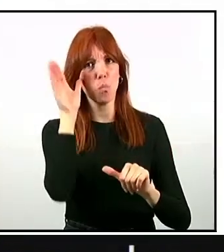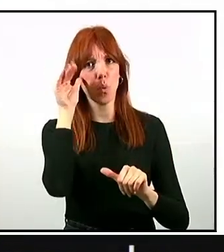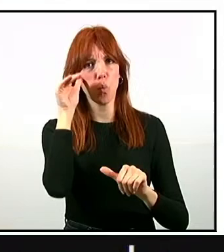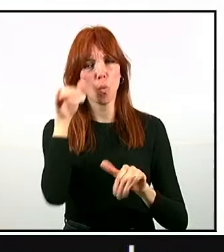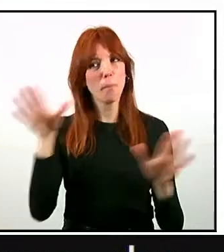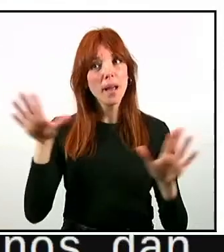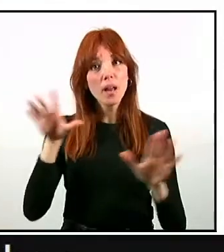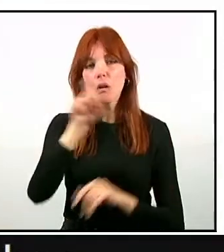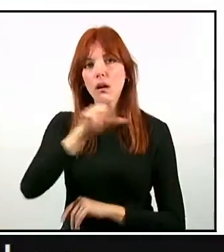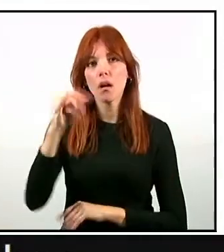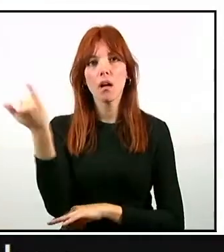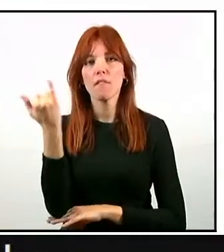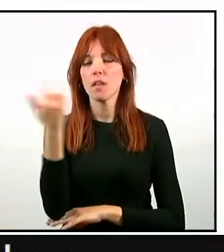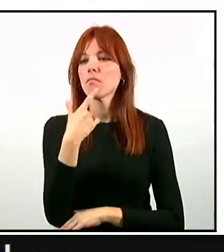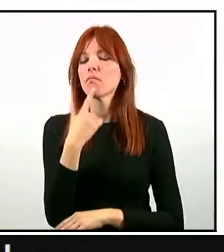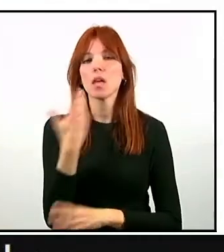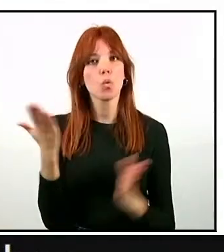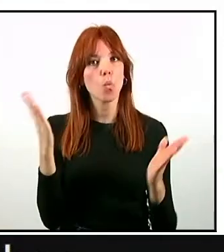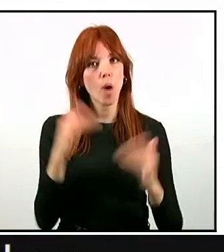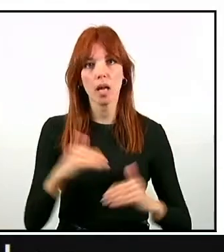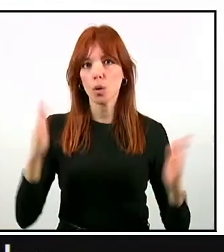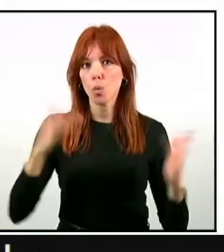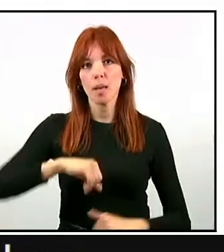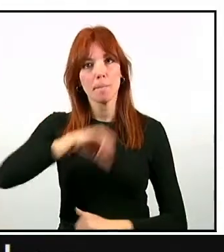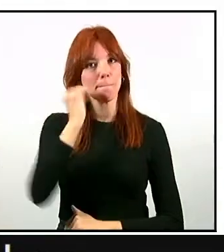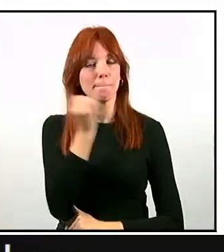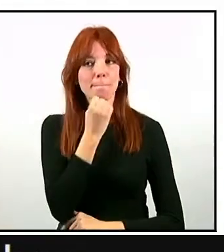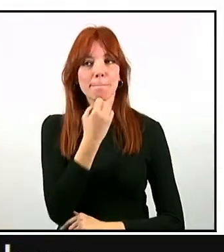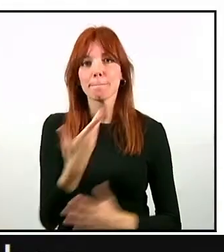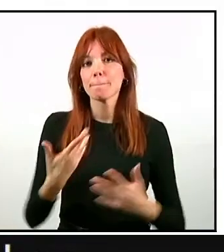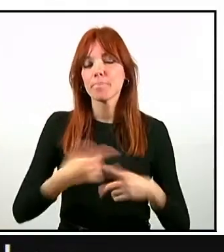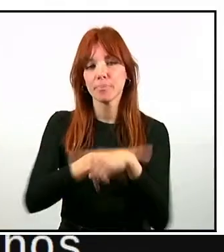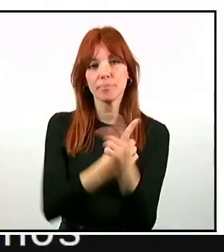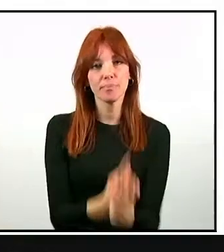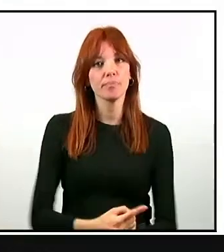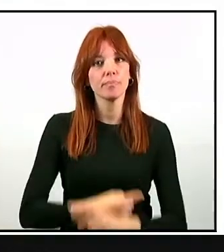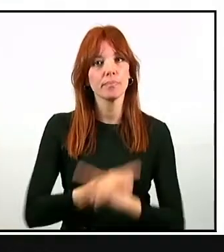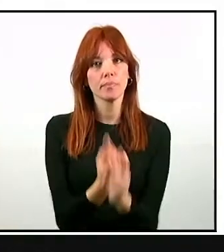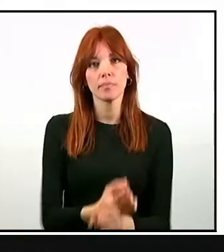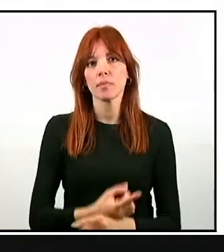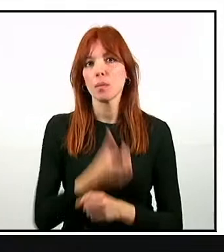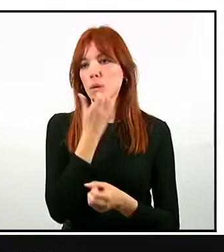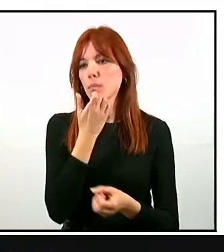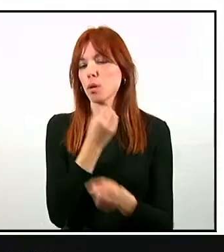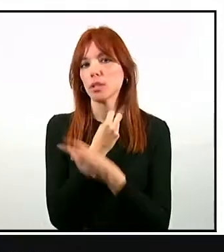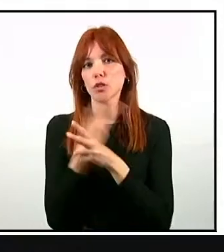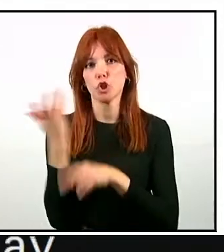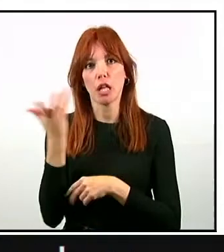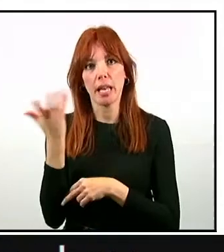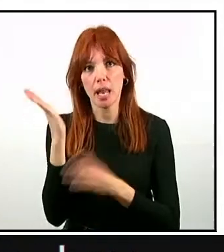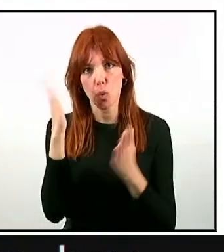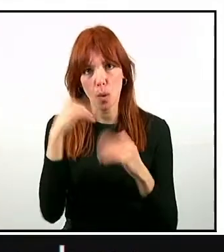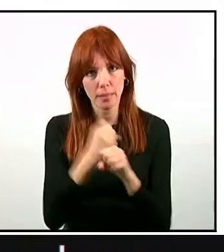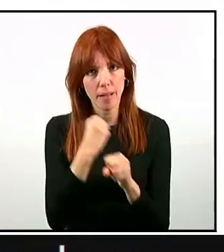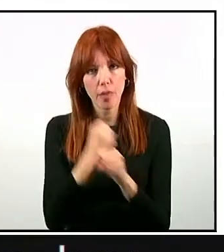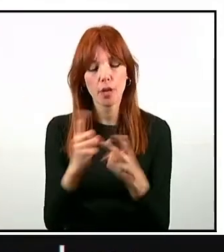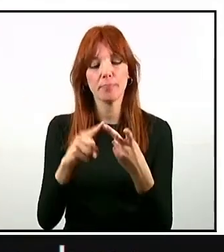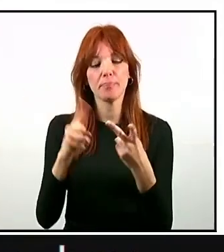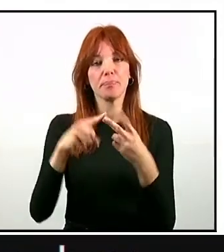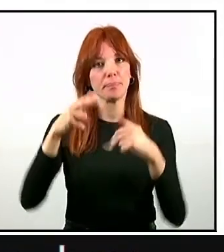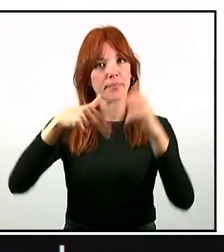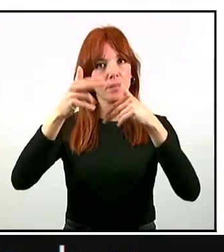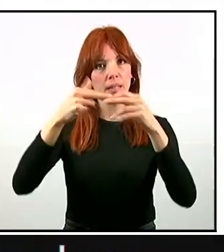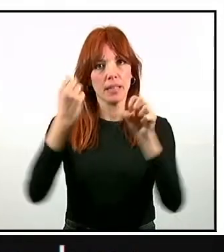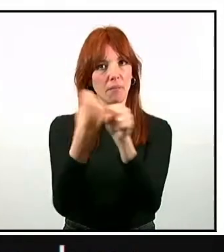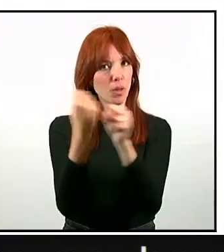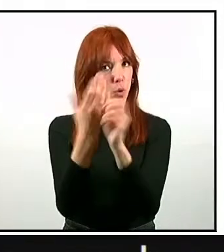muchos empresarios que se quejan porque no hay trabajadores en la hostelería, porque no hay trabajadores en la construcción, porque no